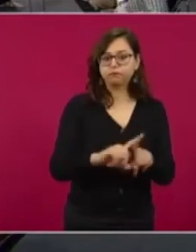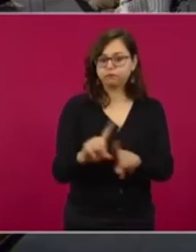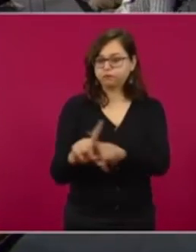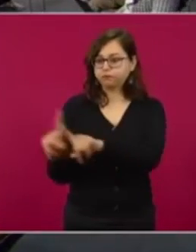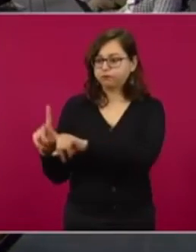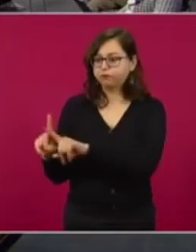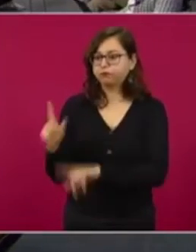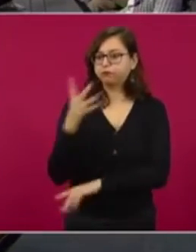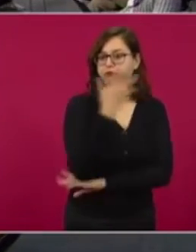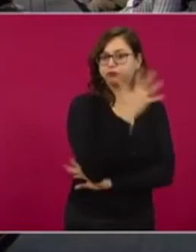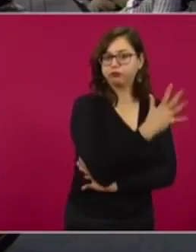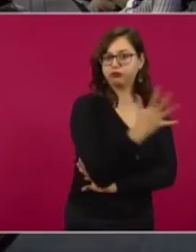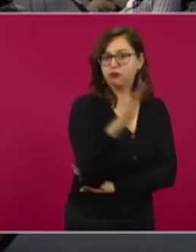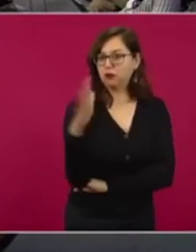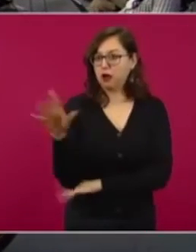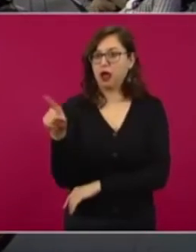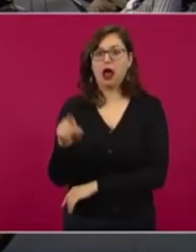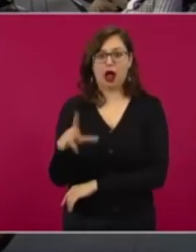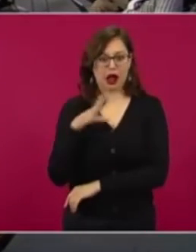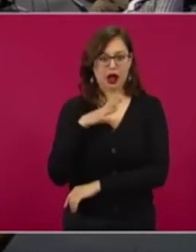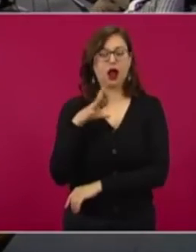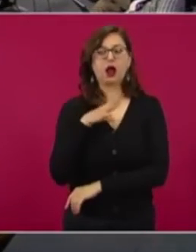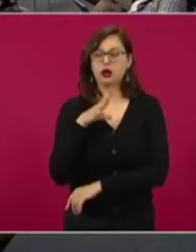la selva que hay todavía,